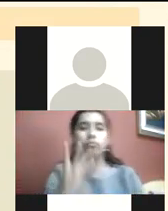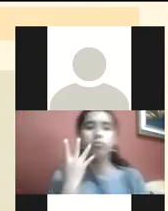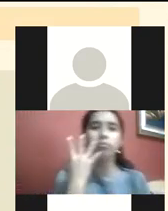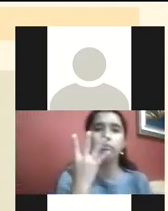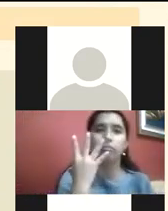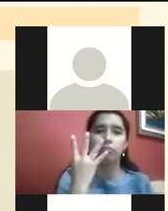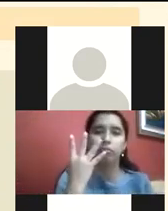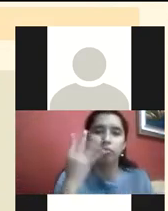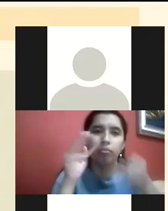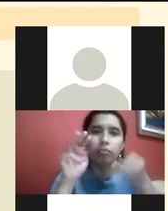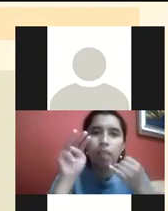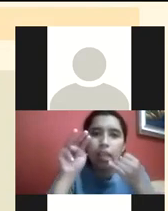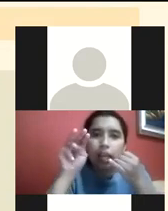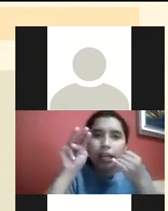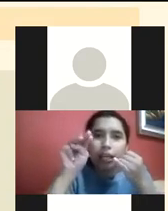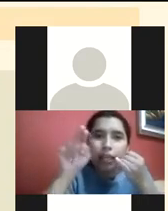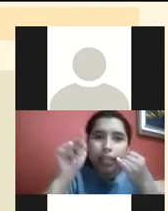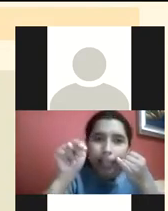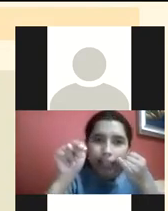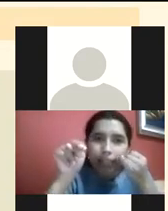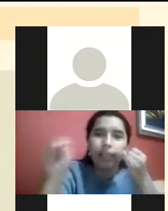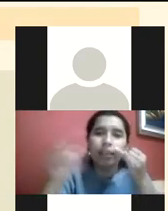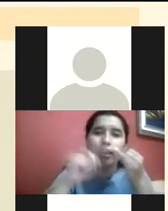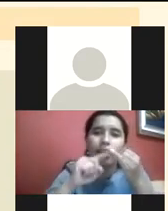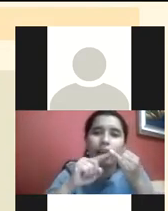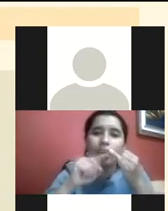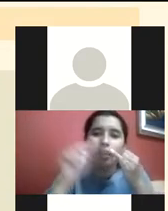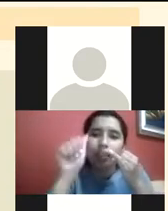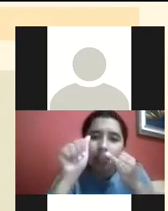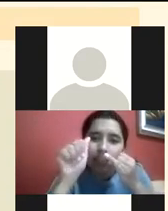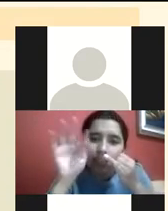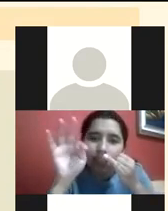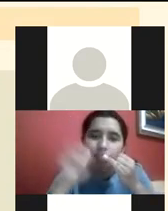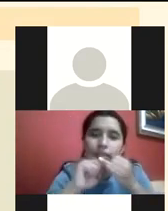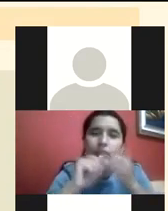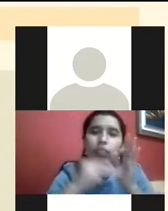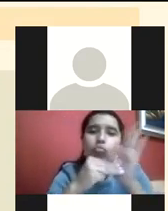media, la desviación estándar, tamaño de muestra y Z.